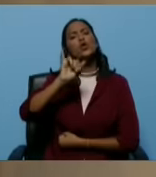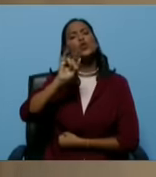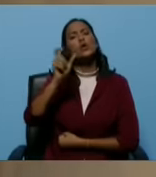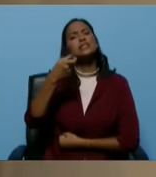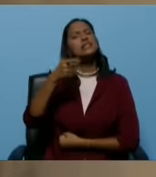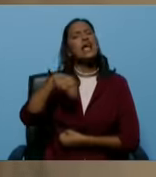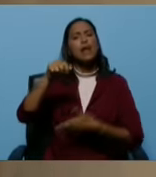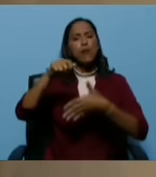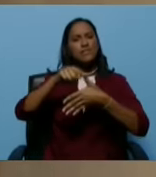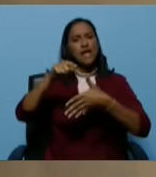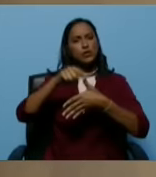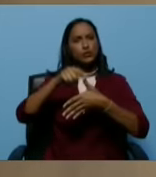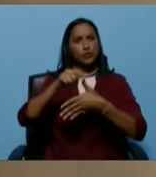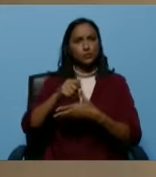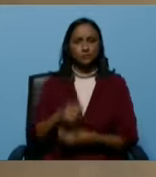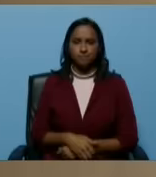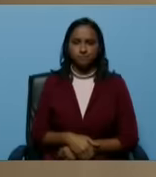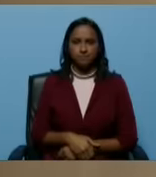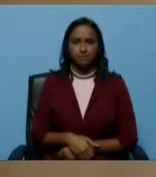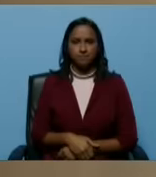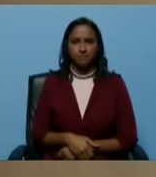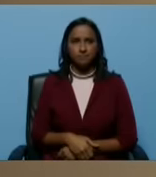Telesur.